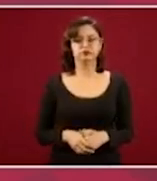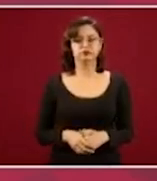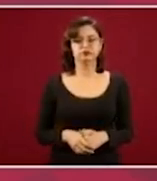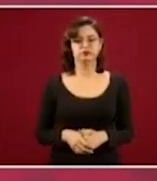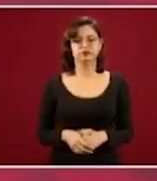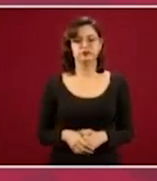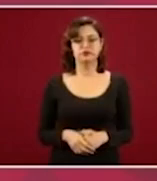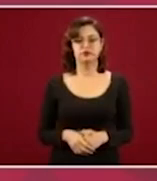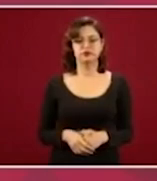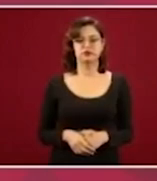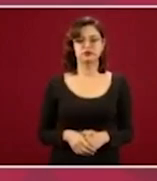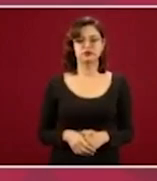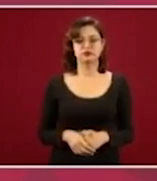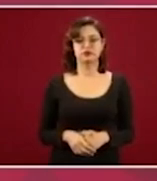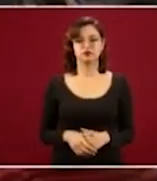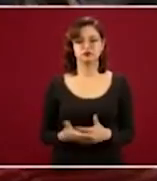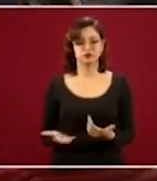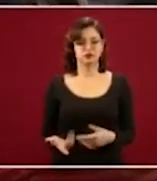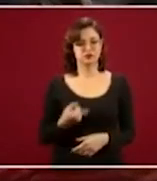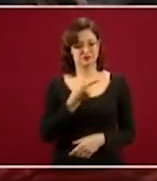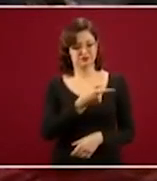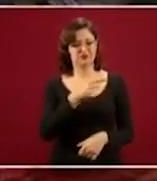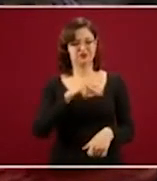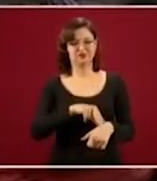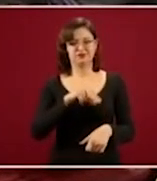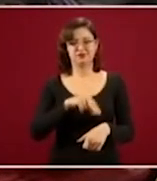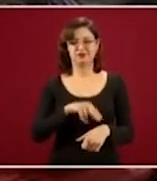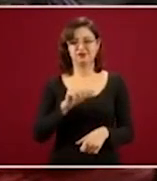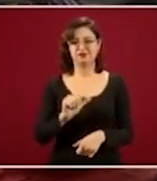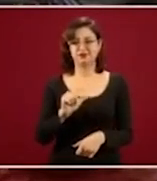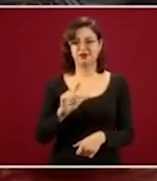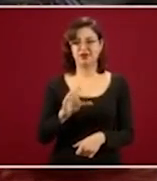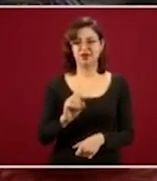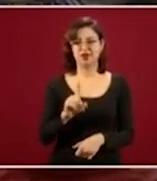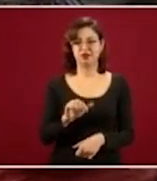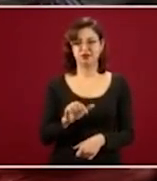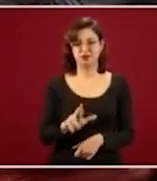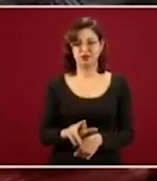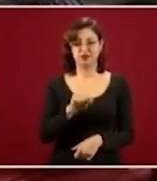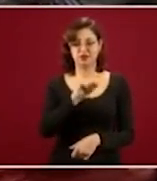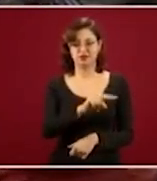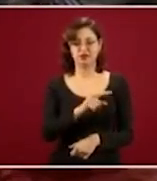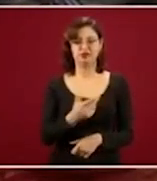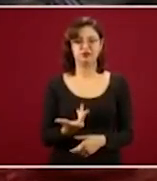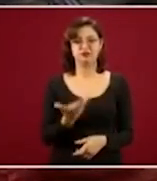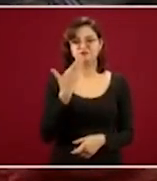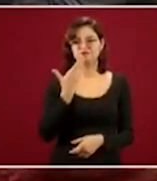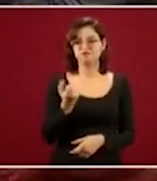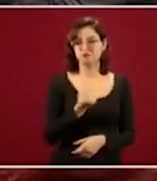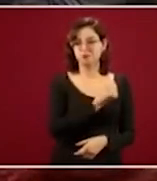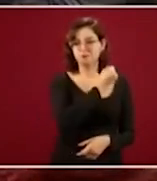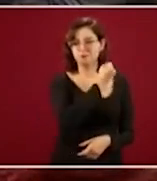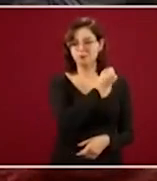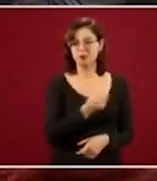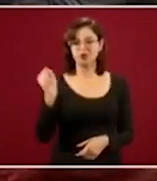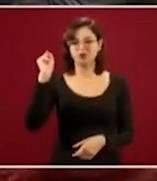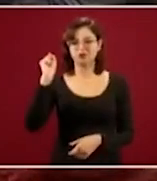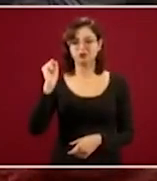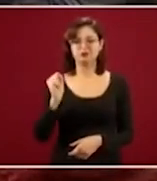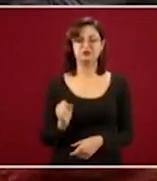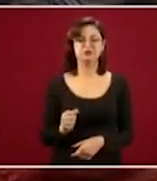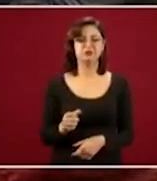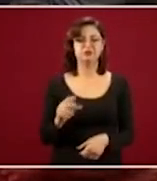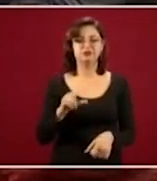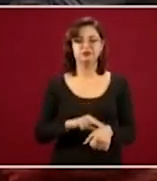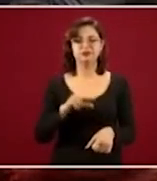Aquí el doctor Alcocer, además de ser una eminencia en